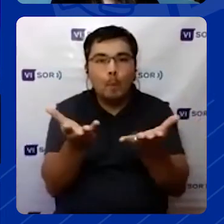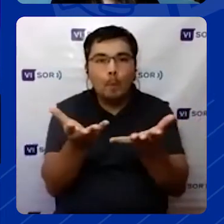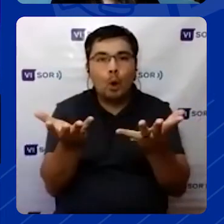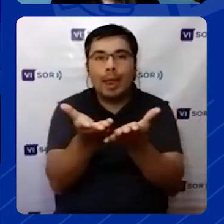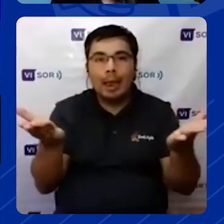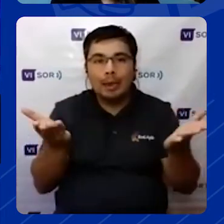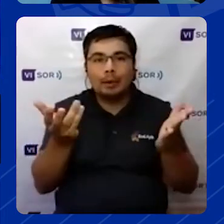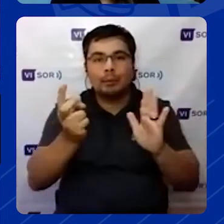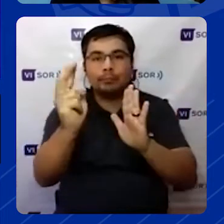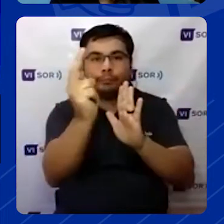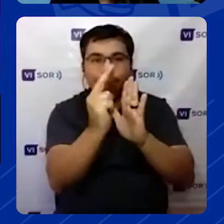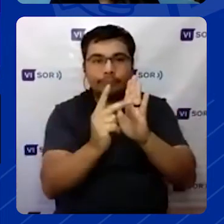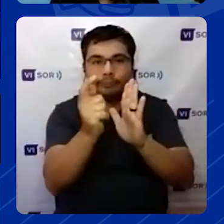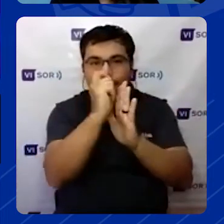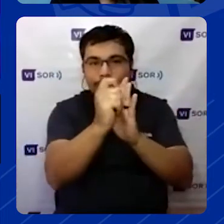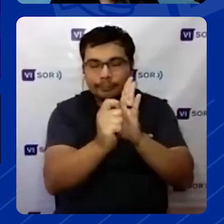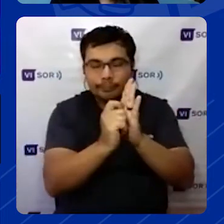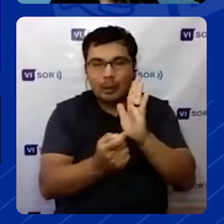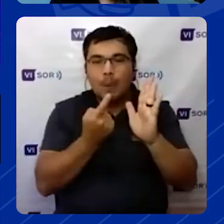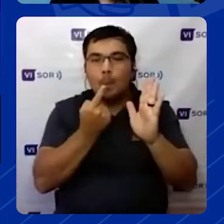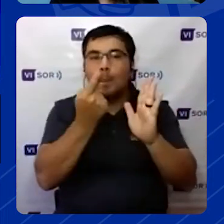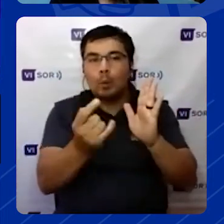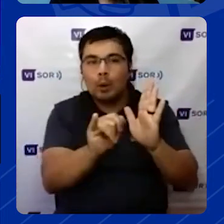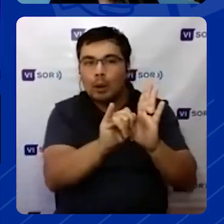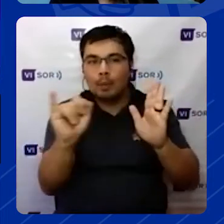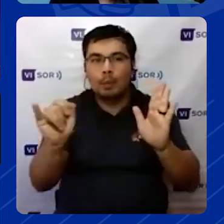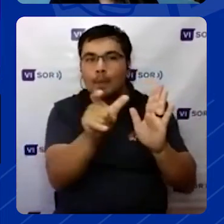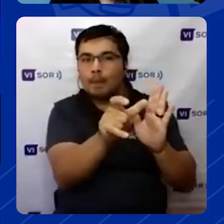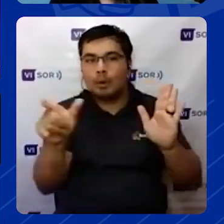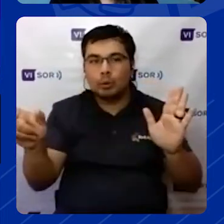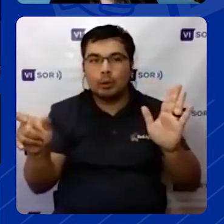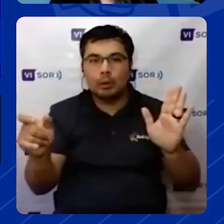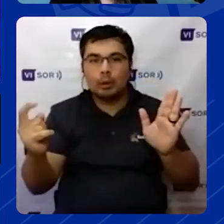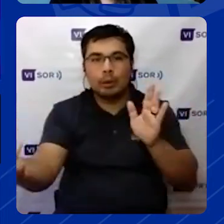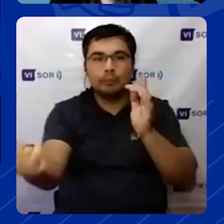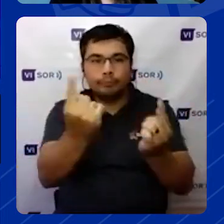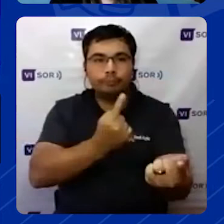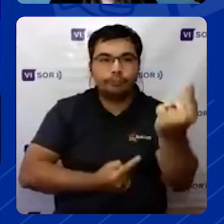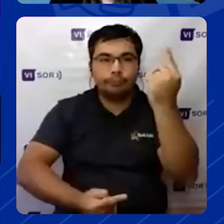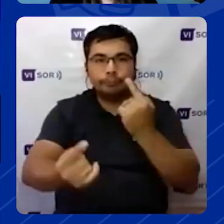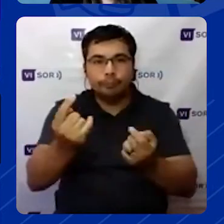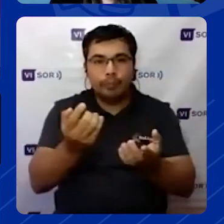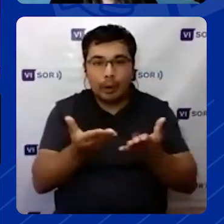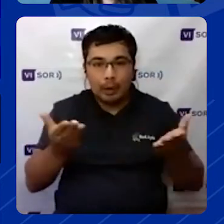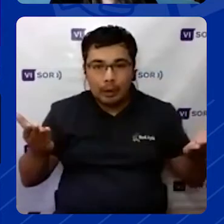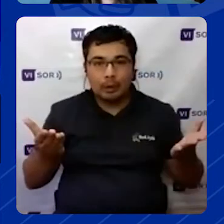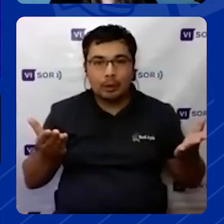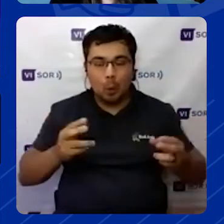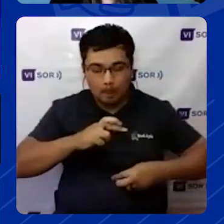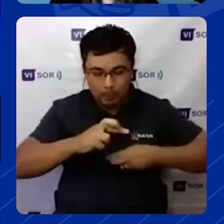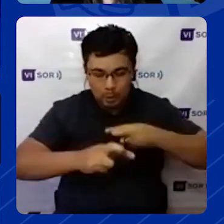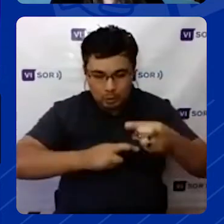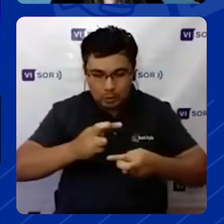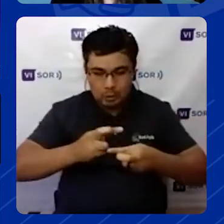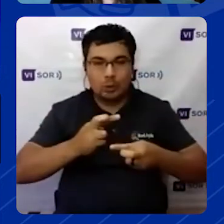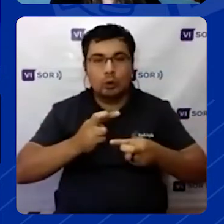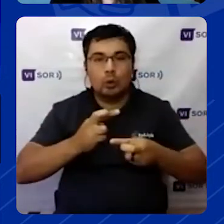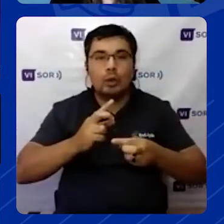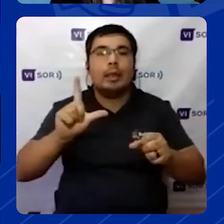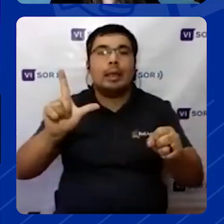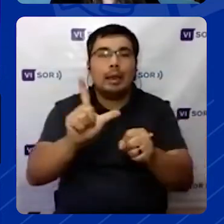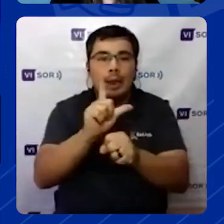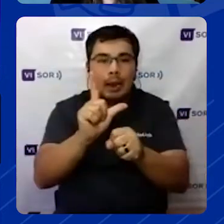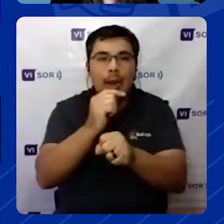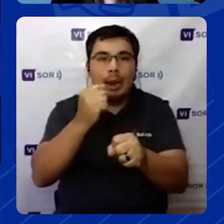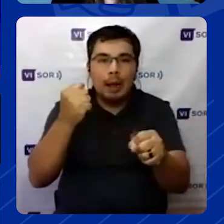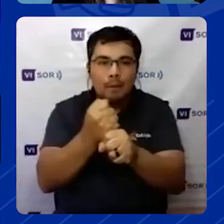sencilla. Y luego las personas que se incorporen van a tener un proceso de empleo con apoyo, que es una metodología que precisamente permite